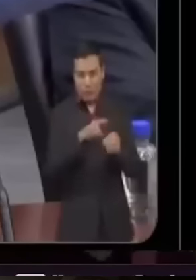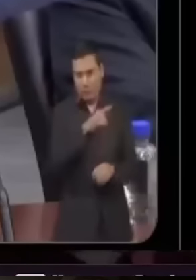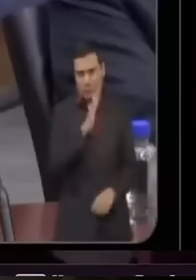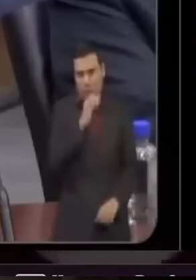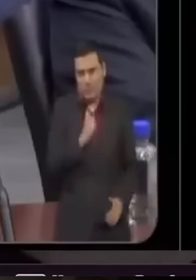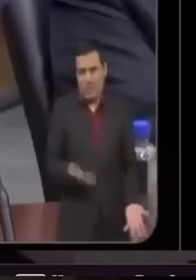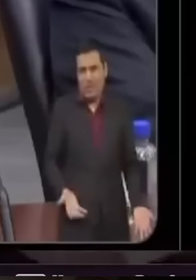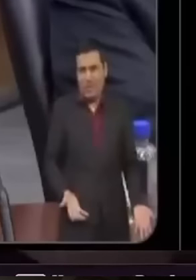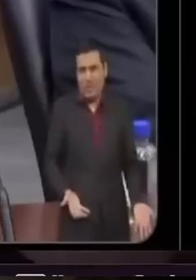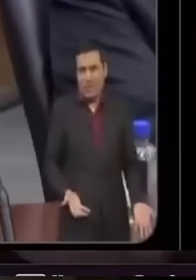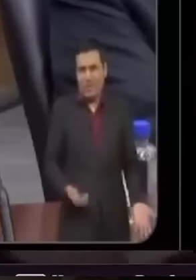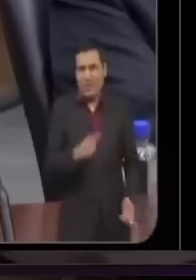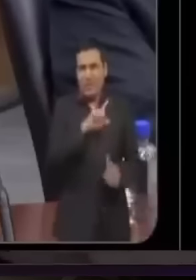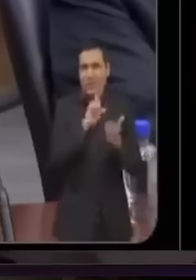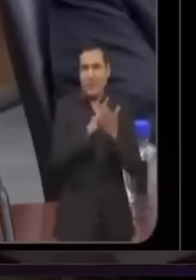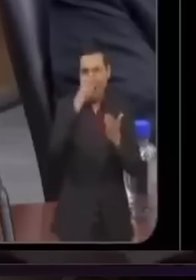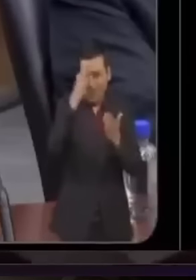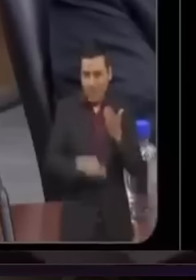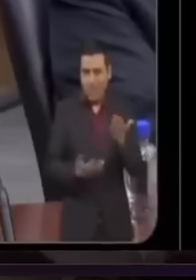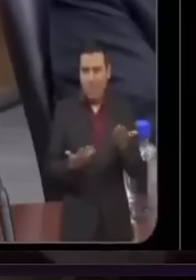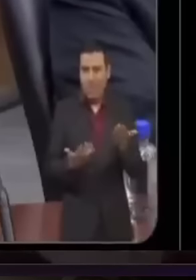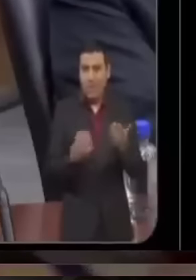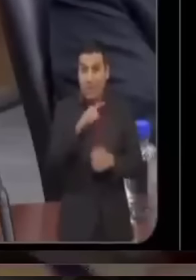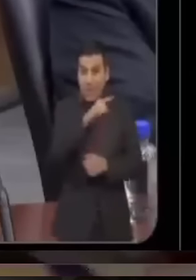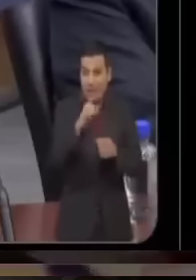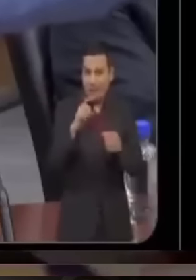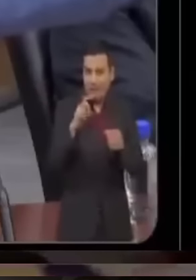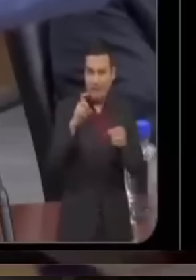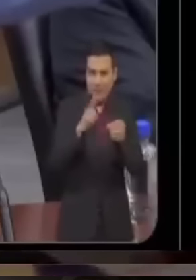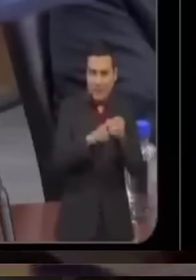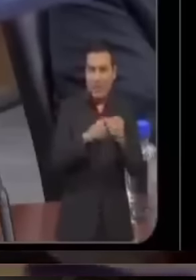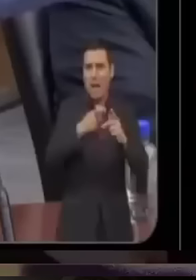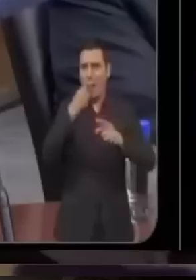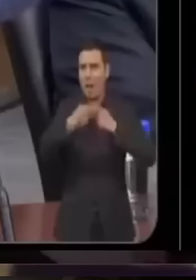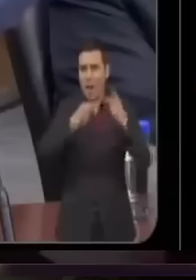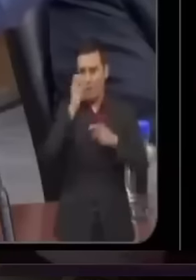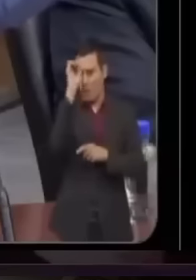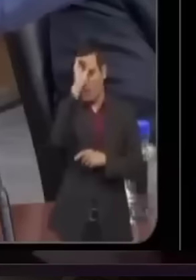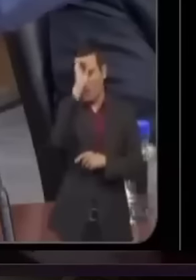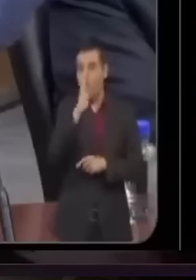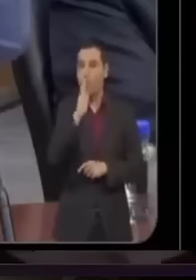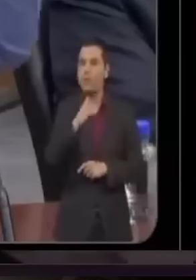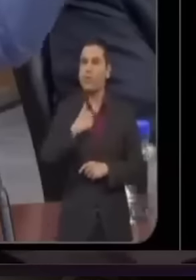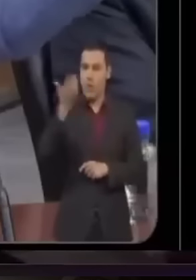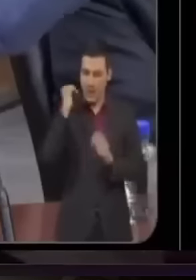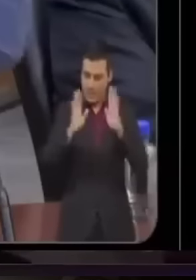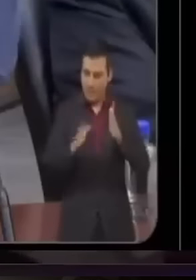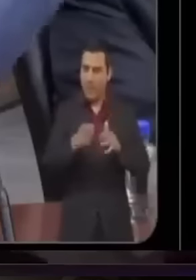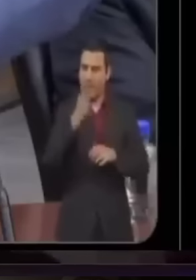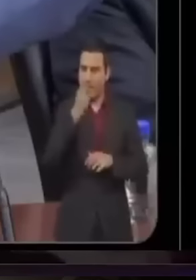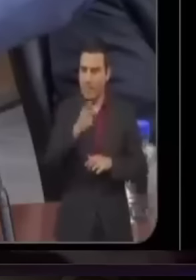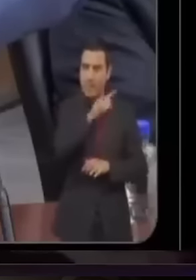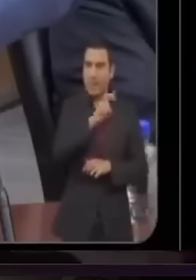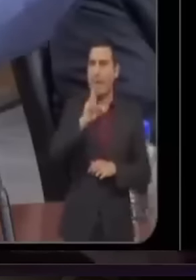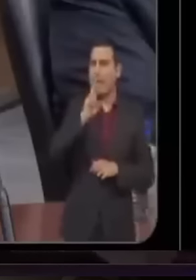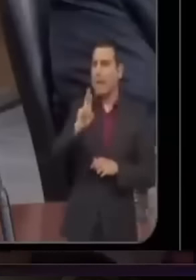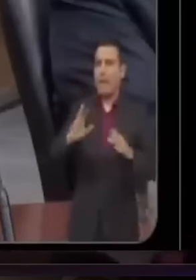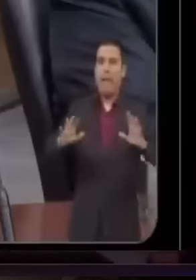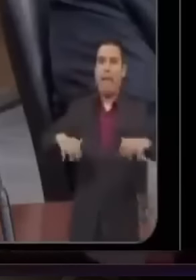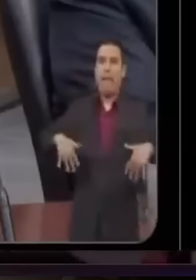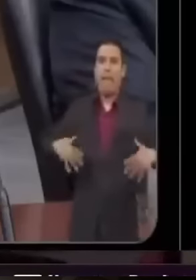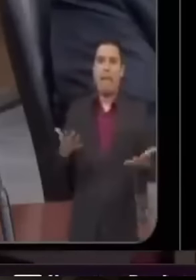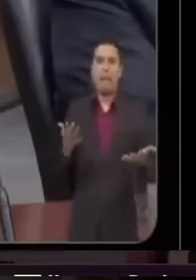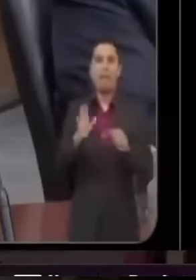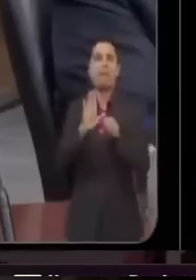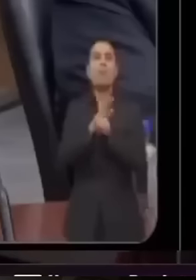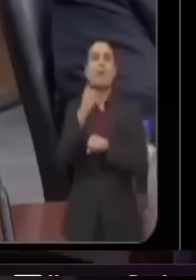lugar. Violó la ley. No debía haberse sentado aquí ni debía haber hablado. Se lo dijimos, no quiso contestar por cobarde,